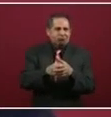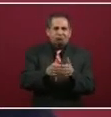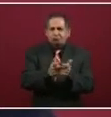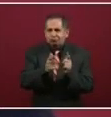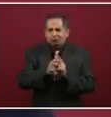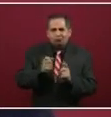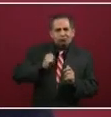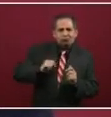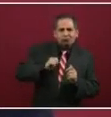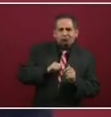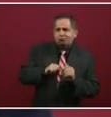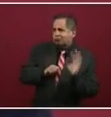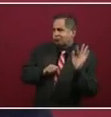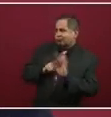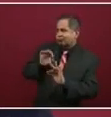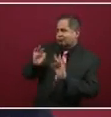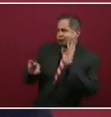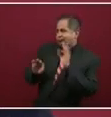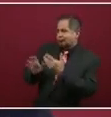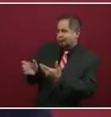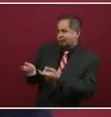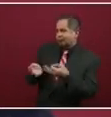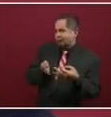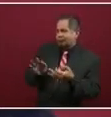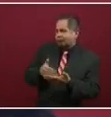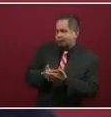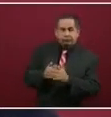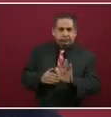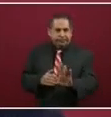de la delincuencia organizada.